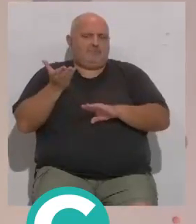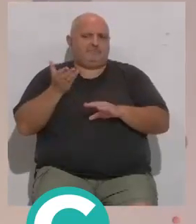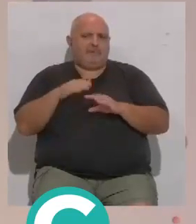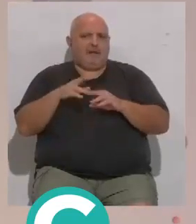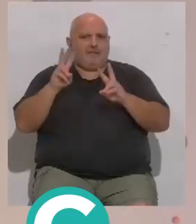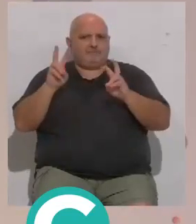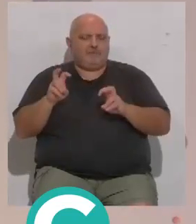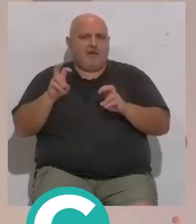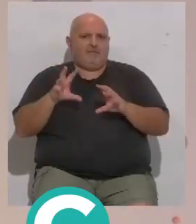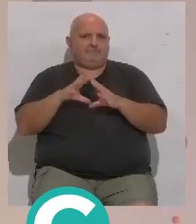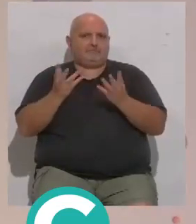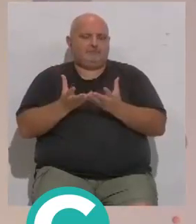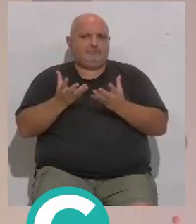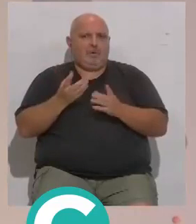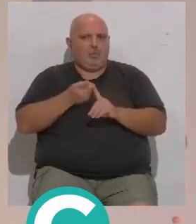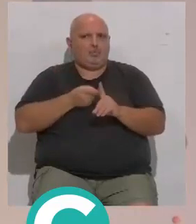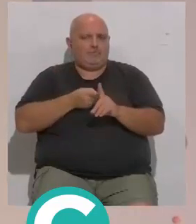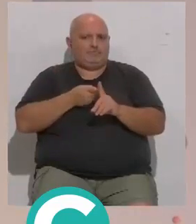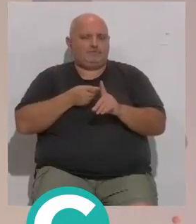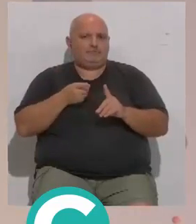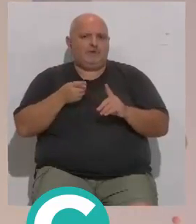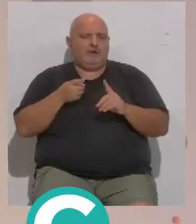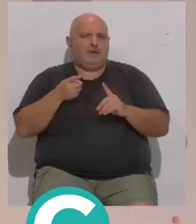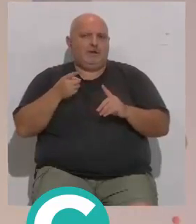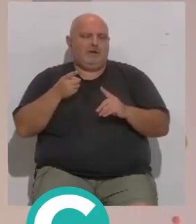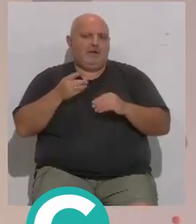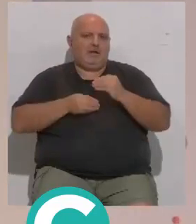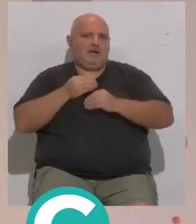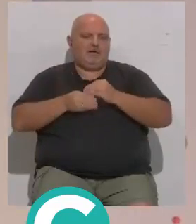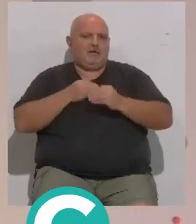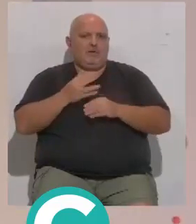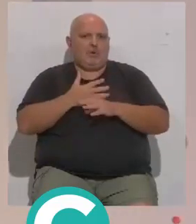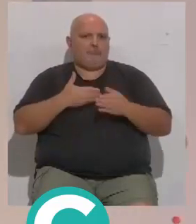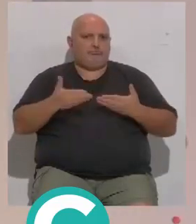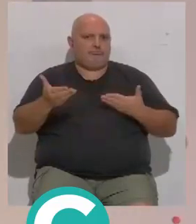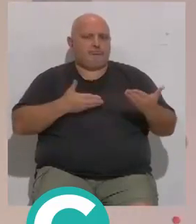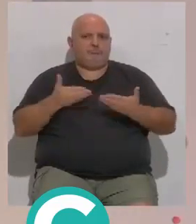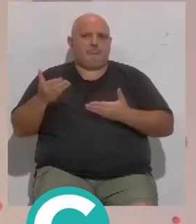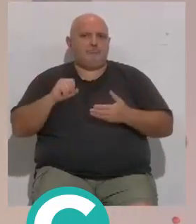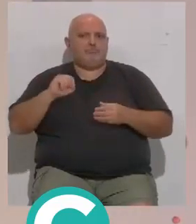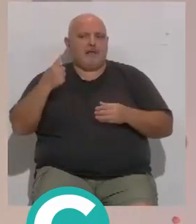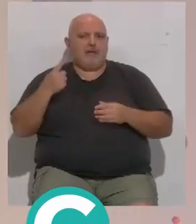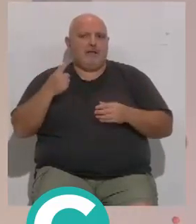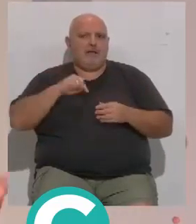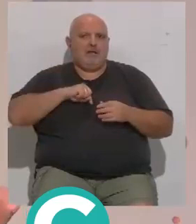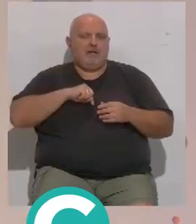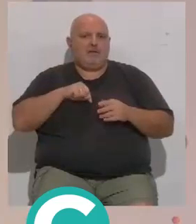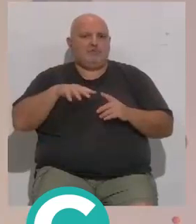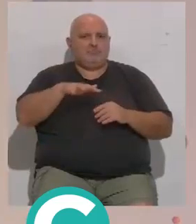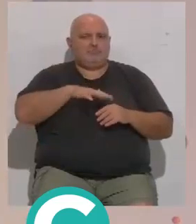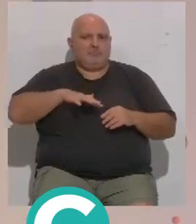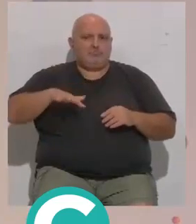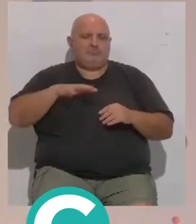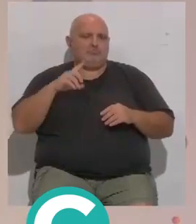trato del balón, que ya de por sí le da mucho al Cádiz a la hora de elaborar juego, pero es lo que manda, el posicionamiento, todo